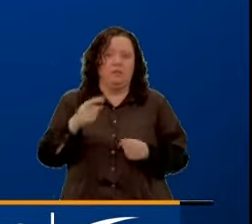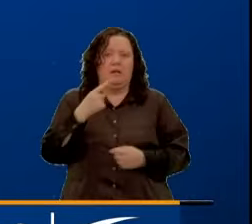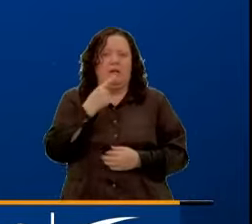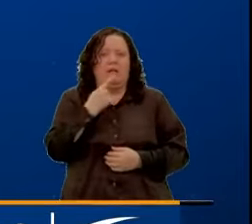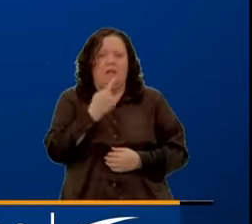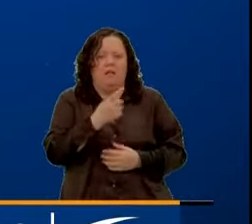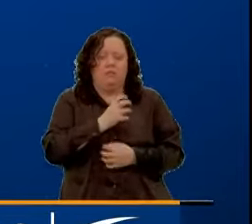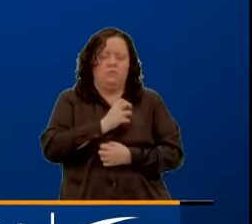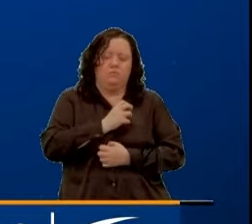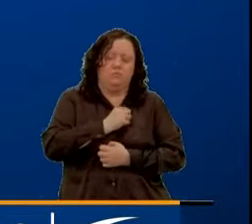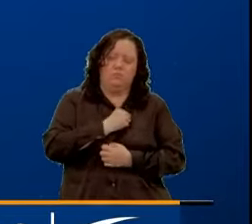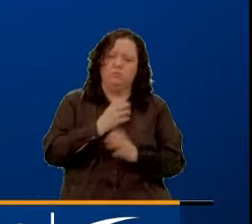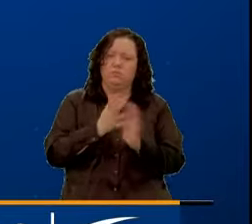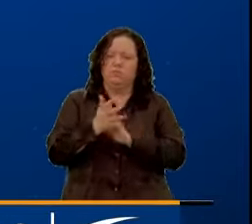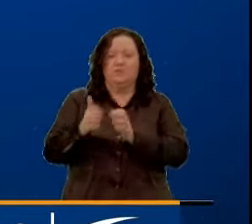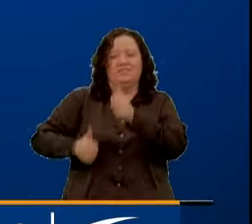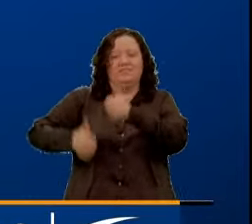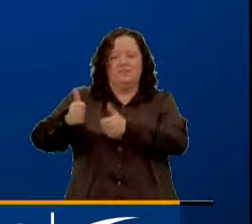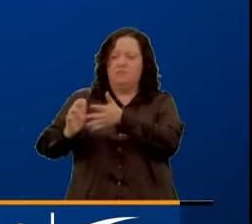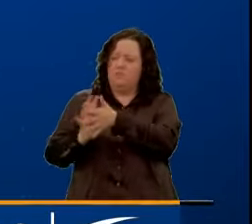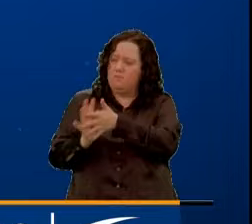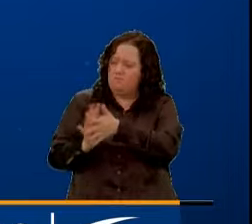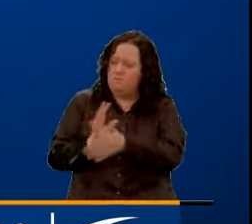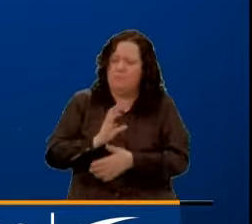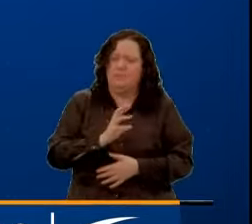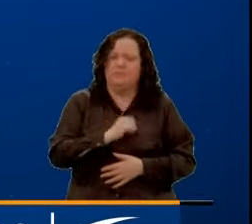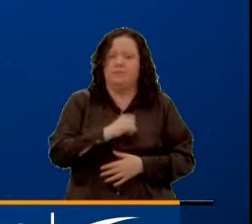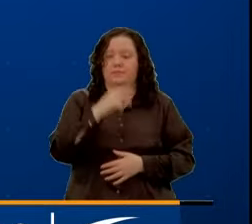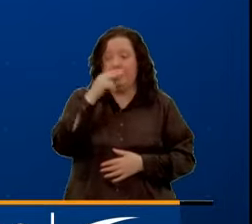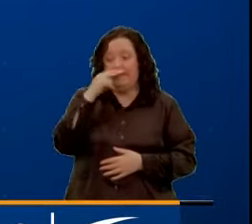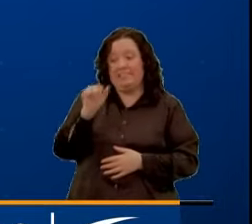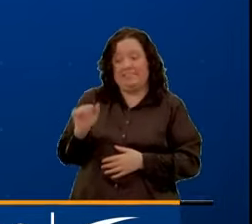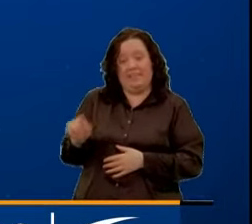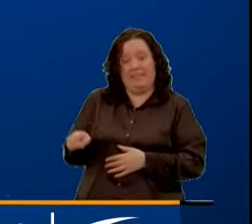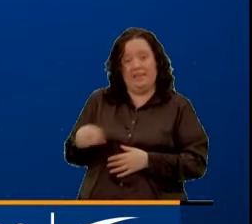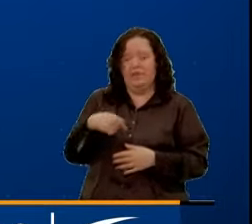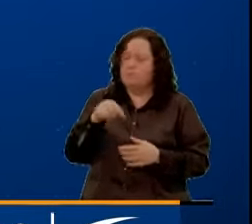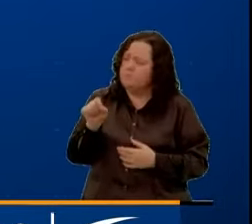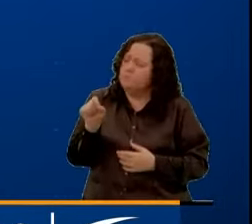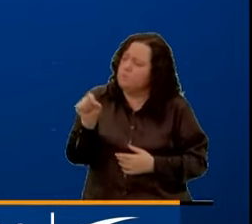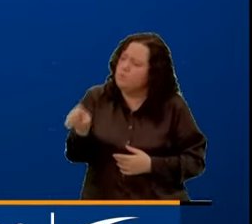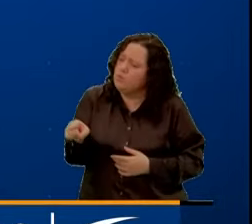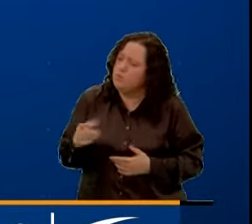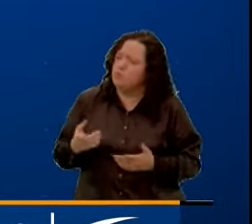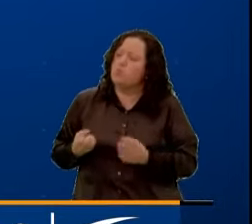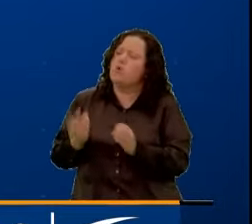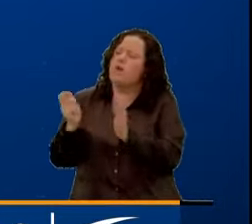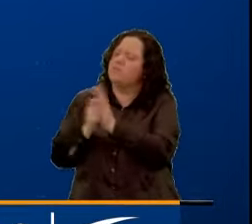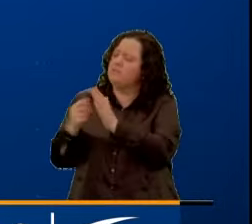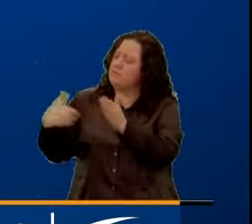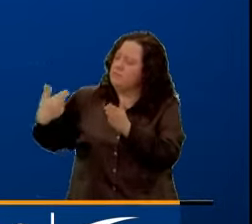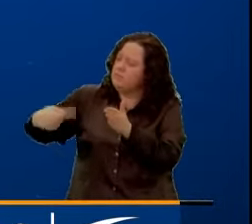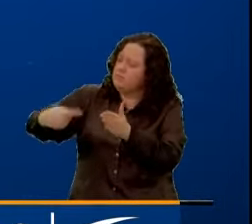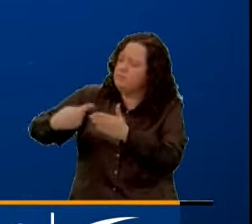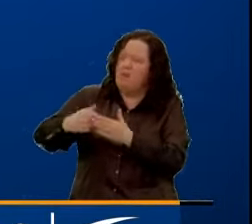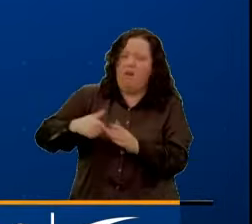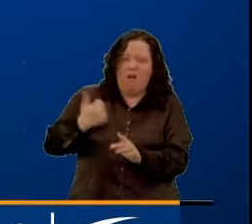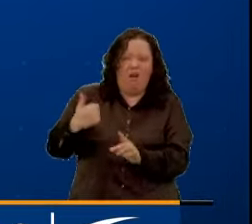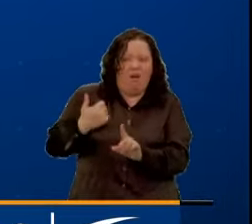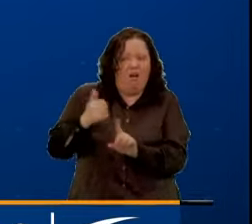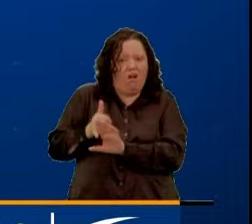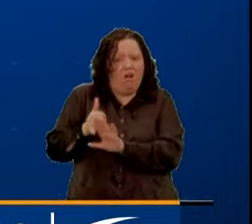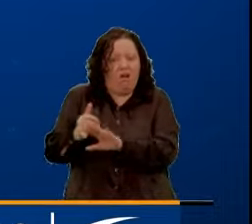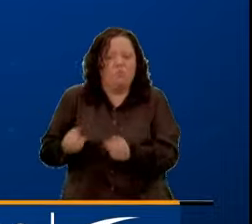muy doloroso que entregan las autoridades y es que esta niña cuando le preguntaron Cuántas veces al parecer había sido